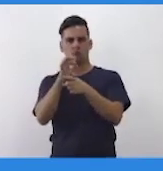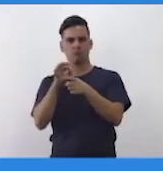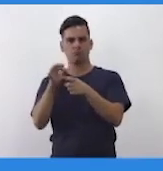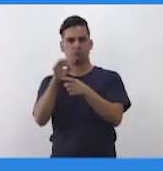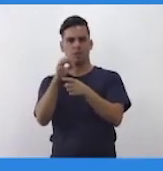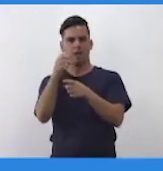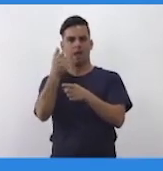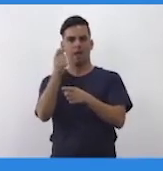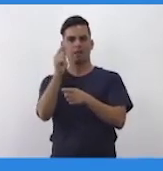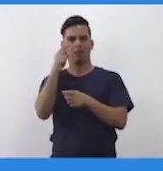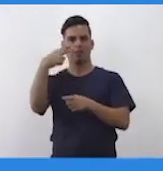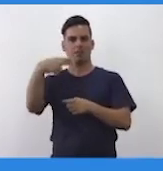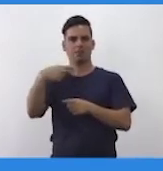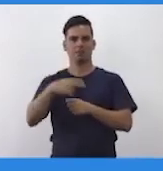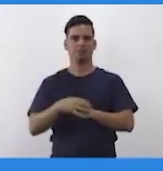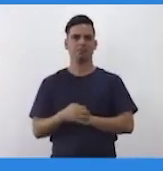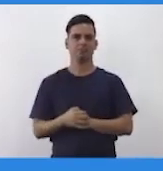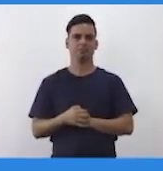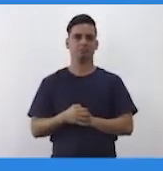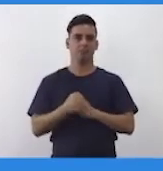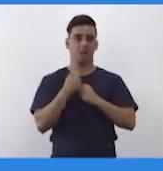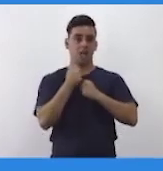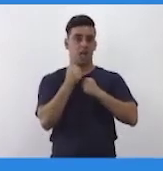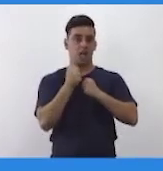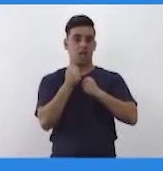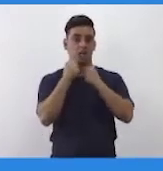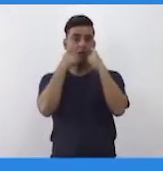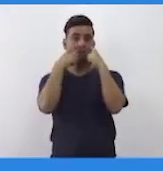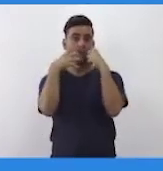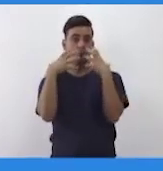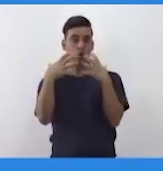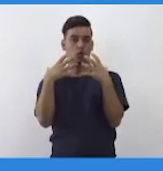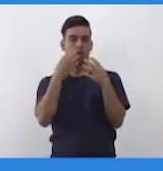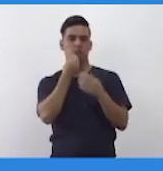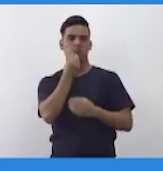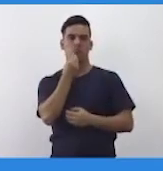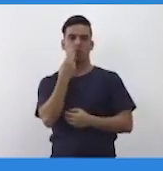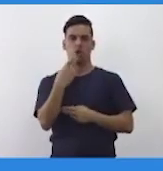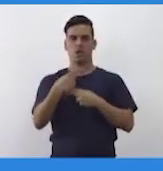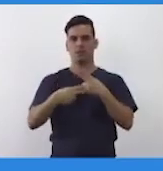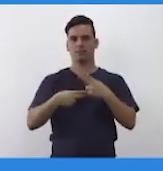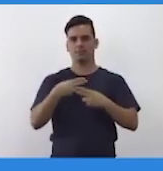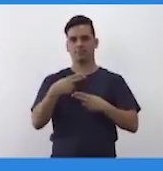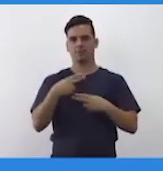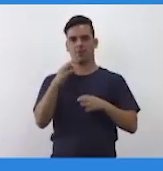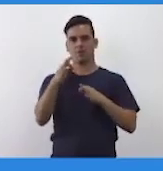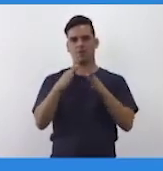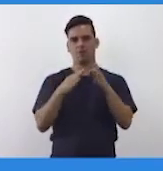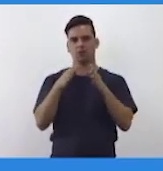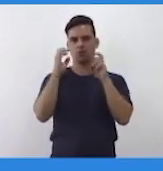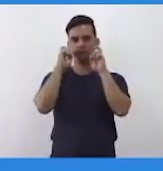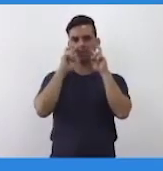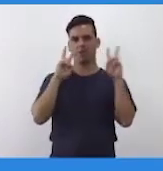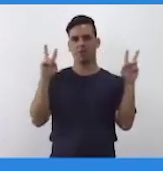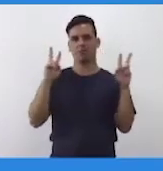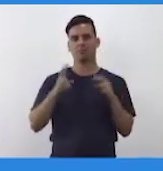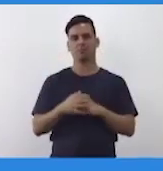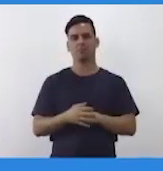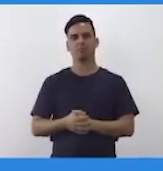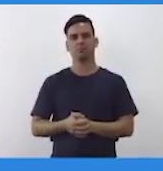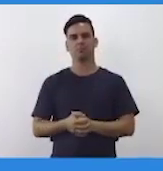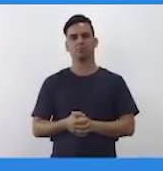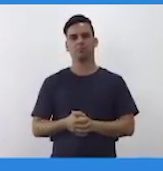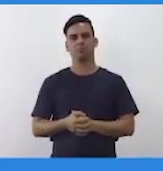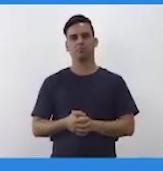ATP. Energía necesaria para poder realizar las funciones vitales.